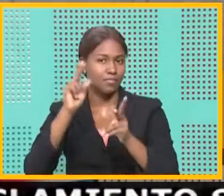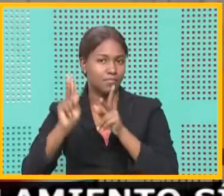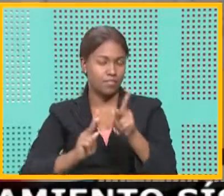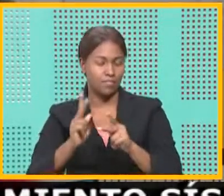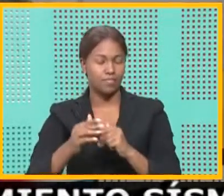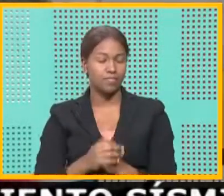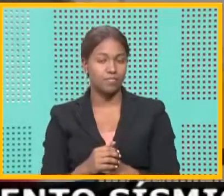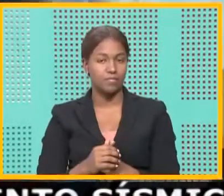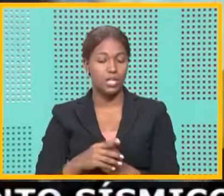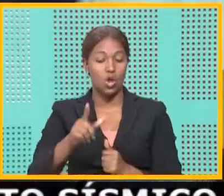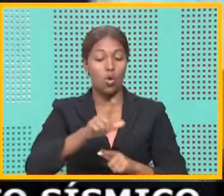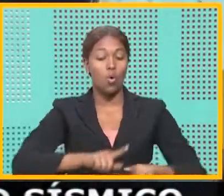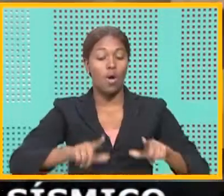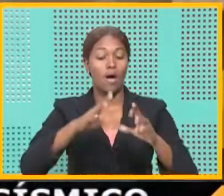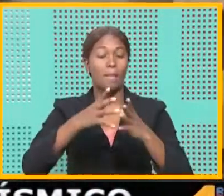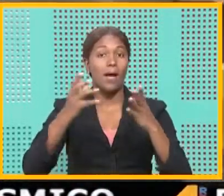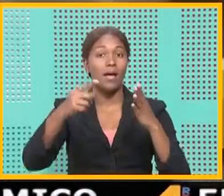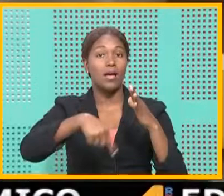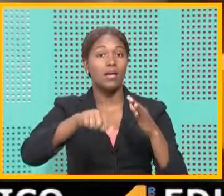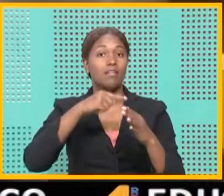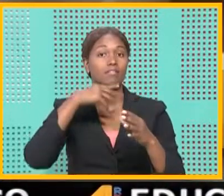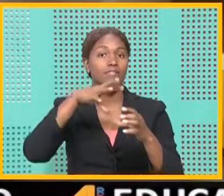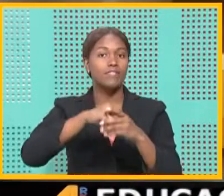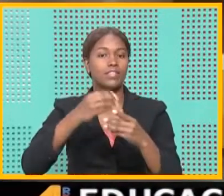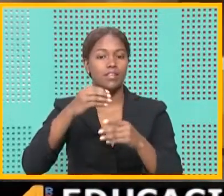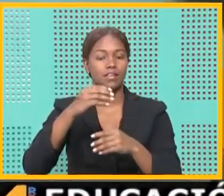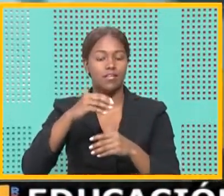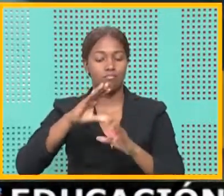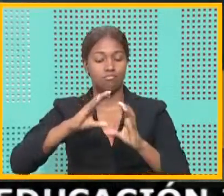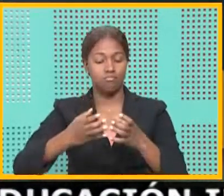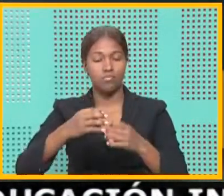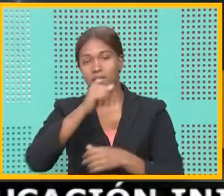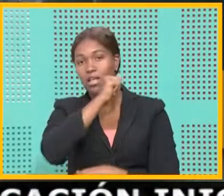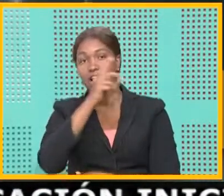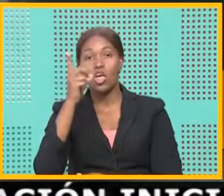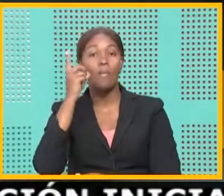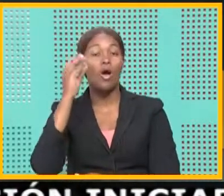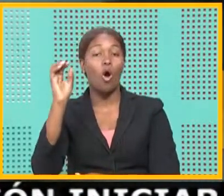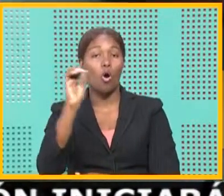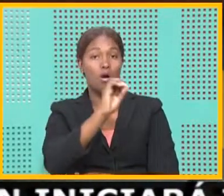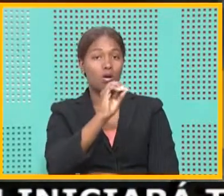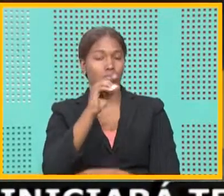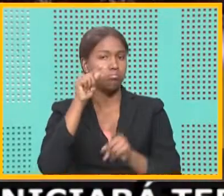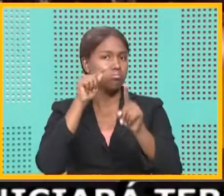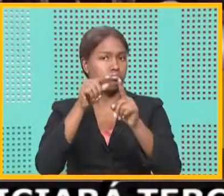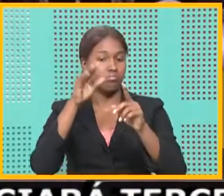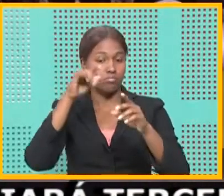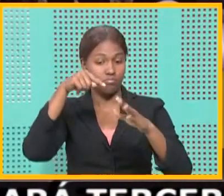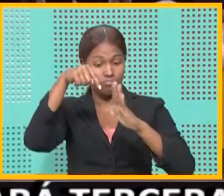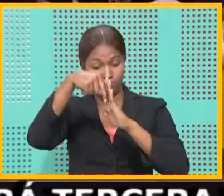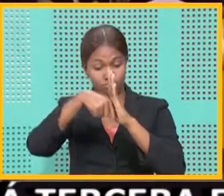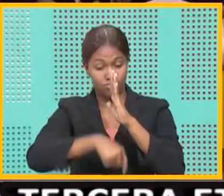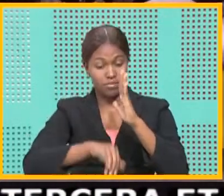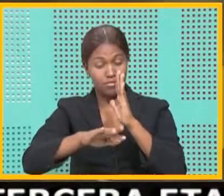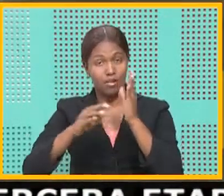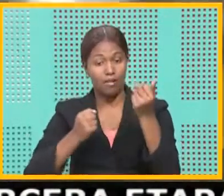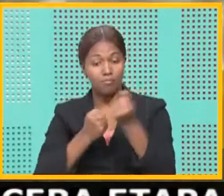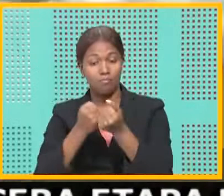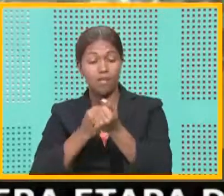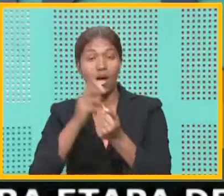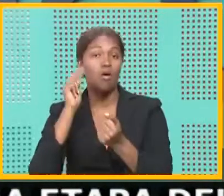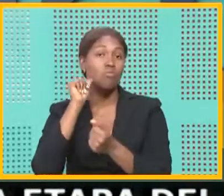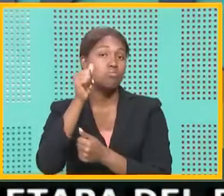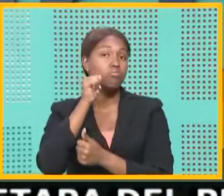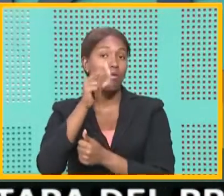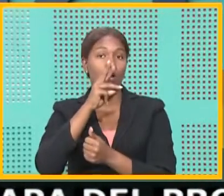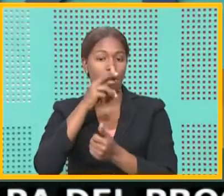personas, ubicándose la mayor parte de estos en el municipio Santo Domingo Este. Estos pozos contribuirán a la producción diaria de agua